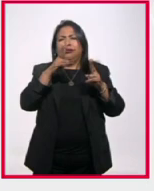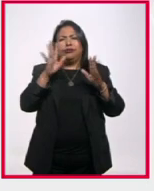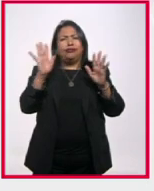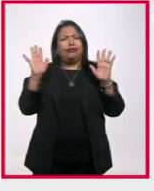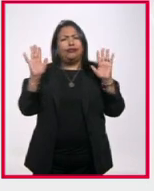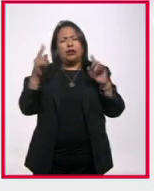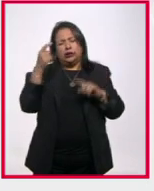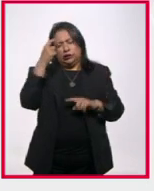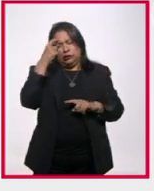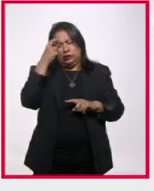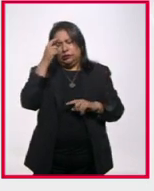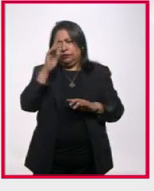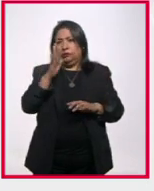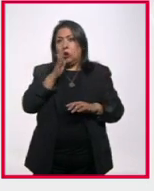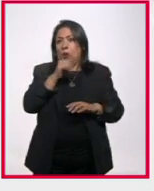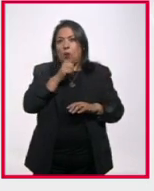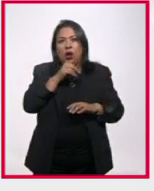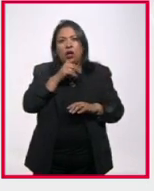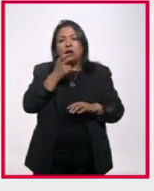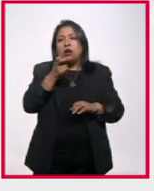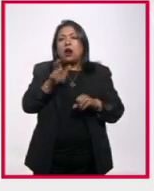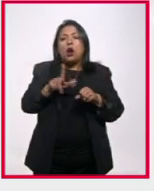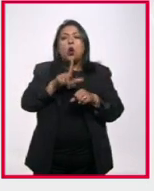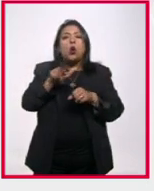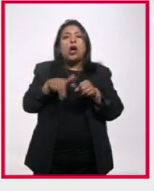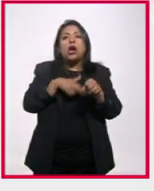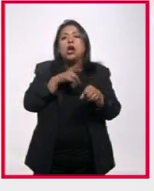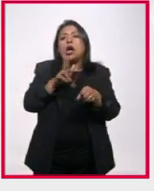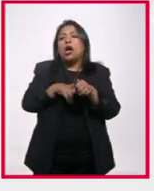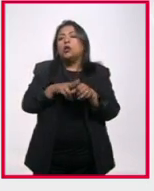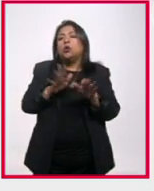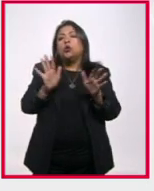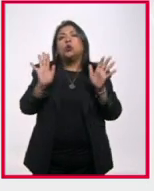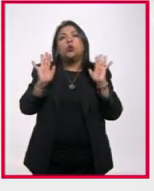otro dos de pecho más. Sí. Todas esas cosas tienen